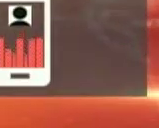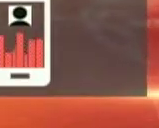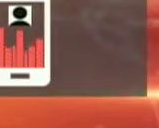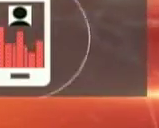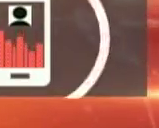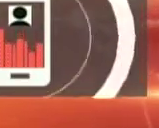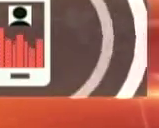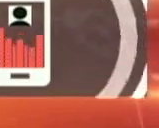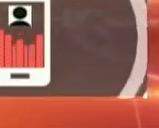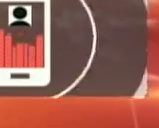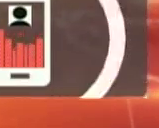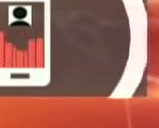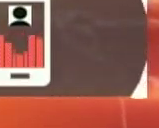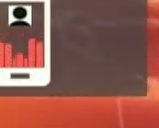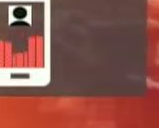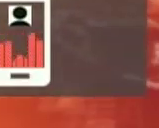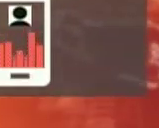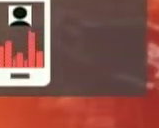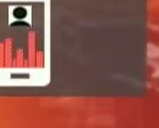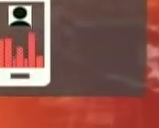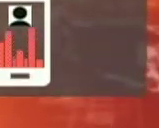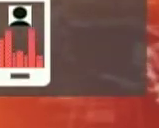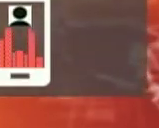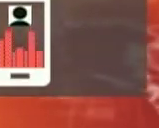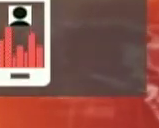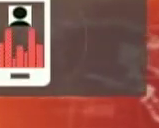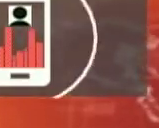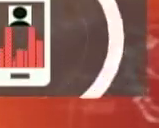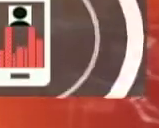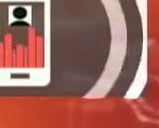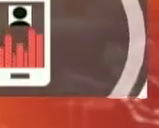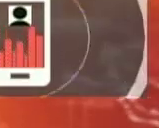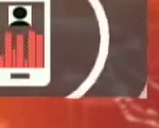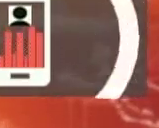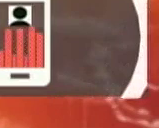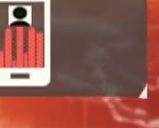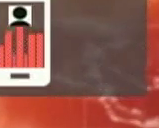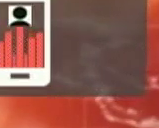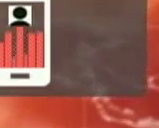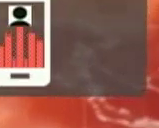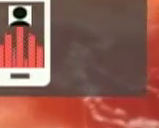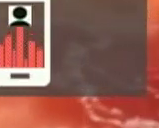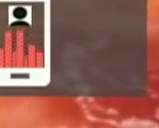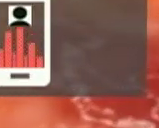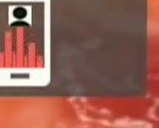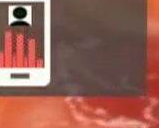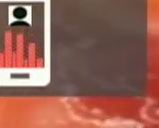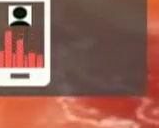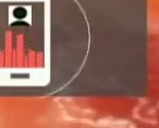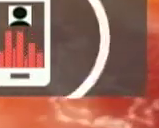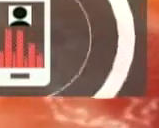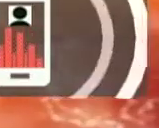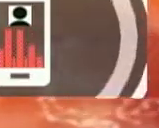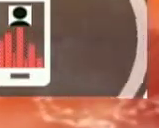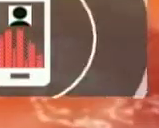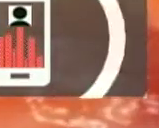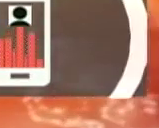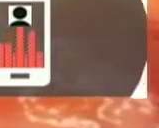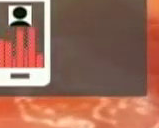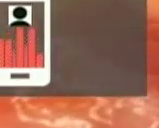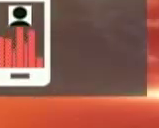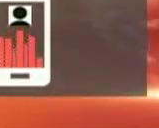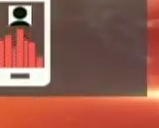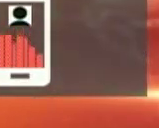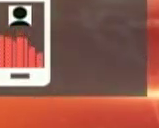de votantes, votos duros, 612 por sector, y por comuna